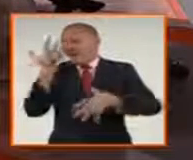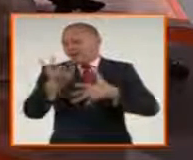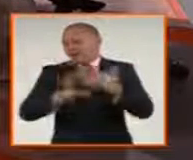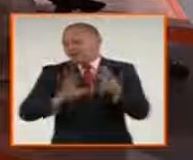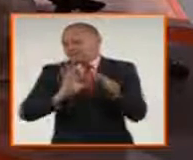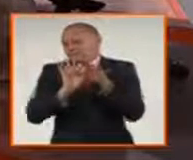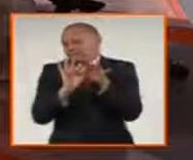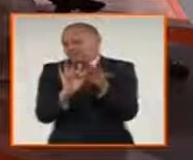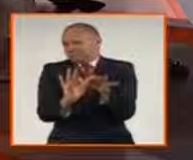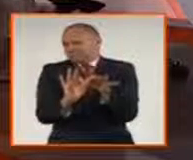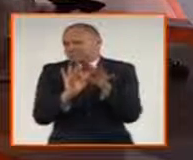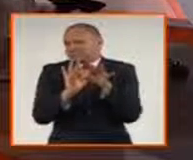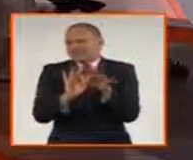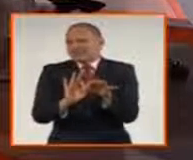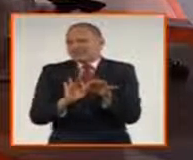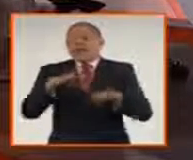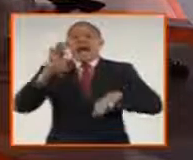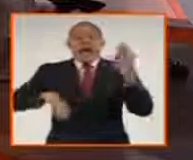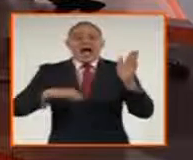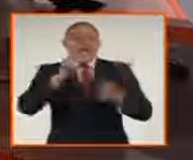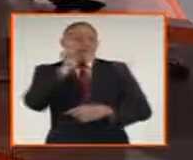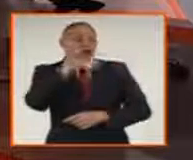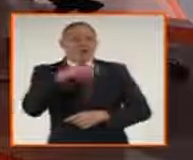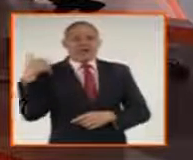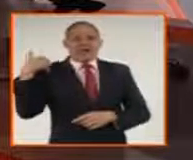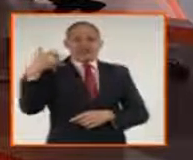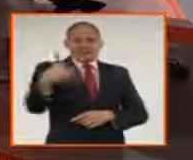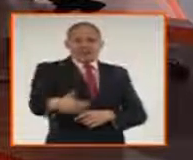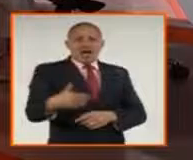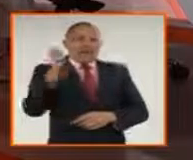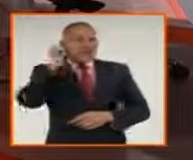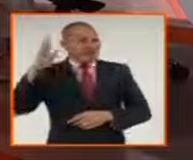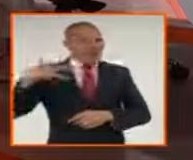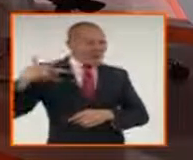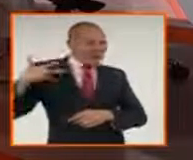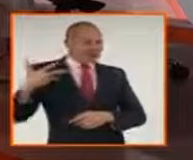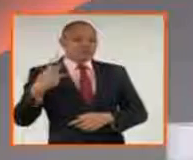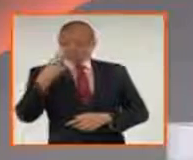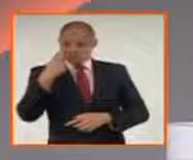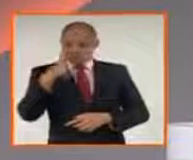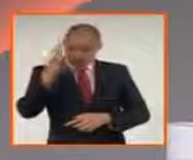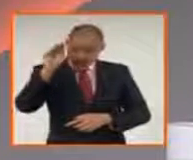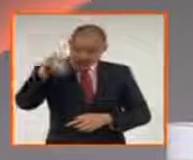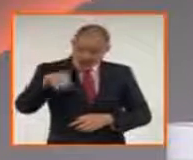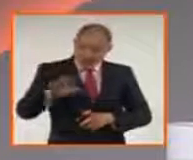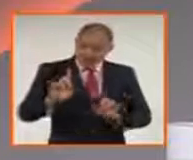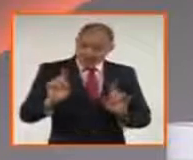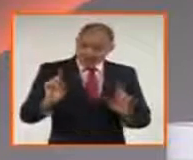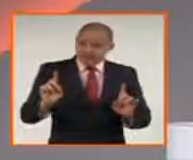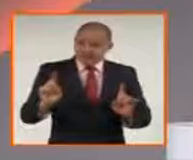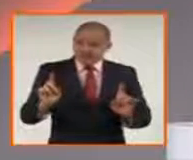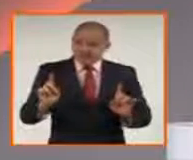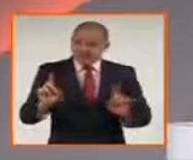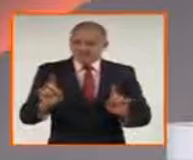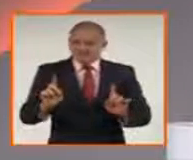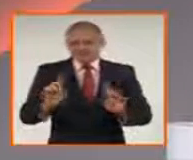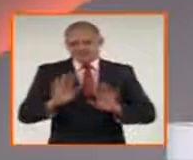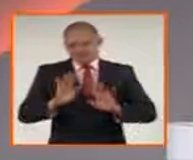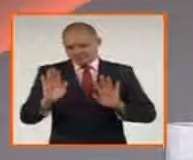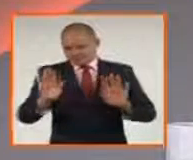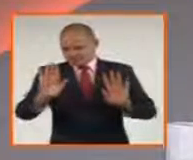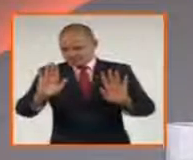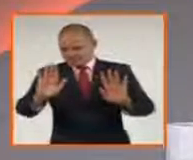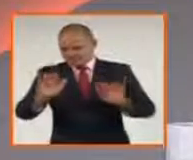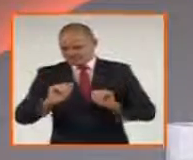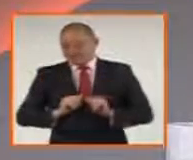¿Está regido ahí en el código? ¿Cómo va a ser? La propuesta evidentemente no aborda directamente la cuantía